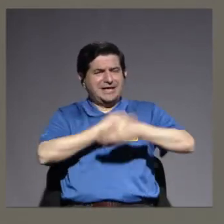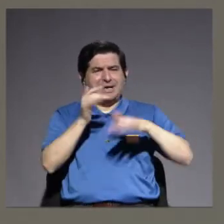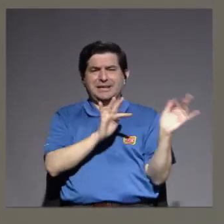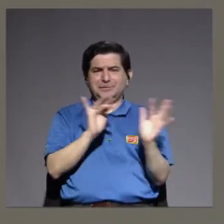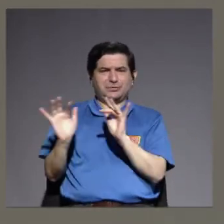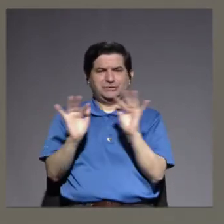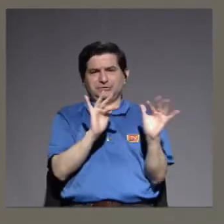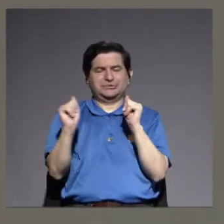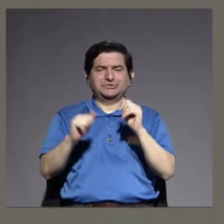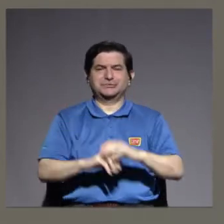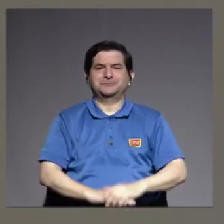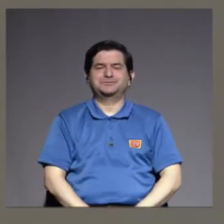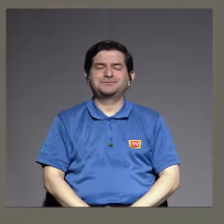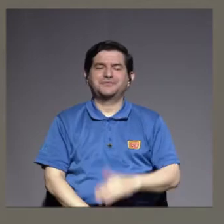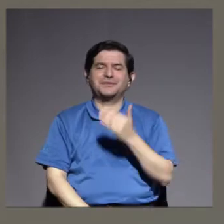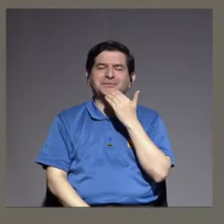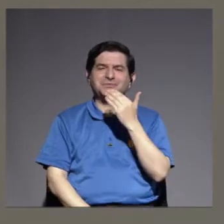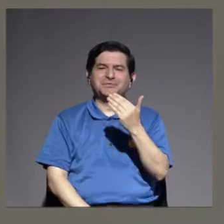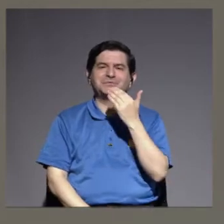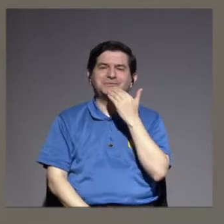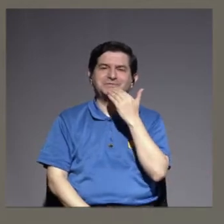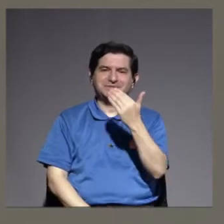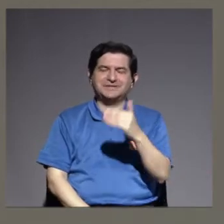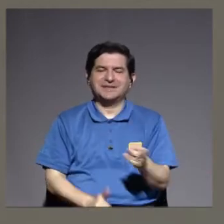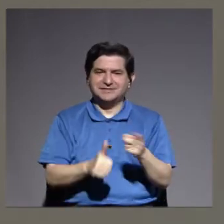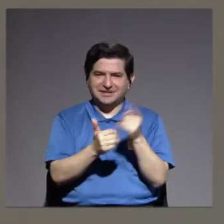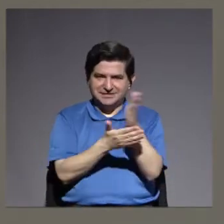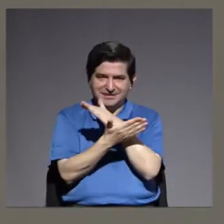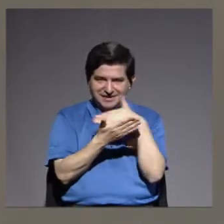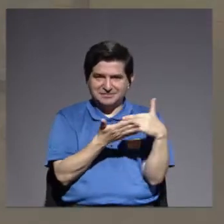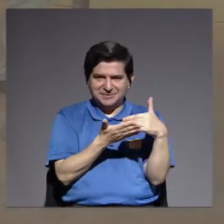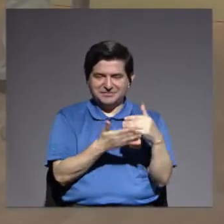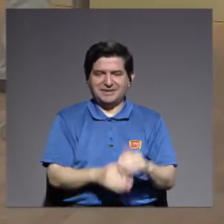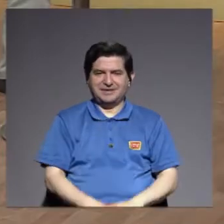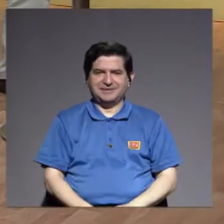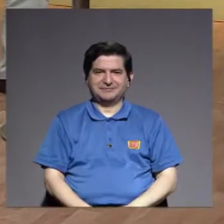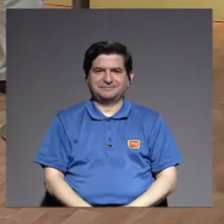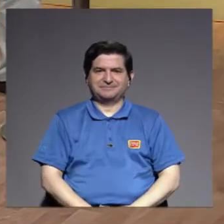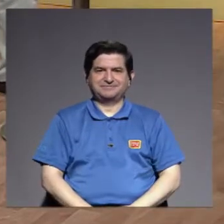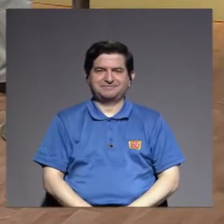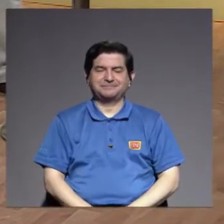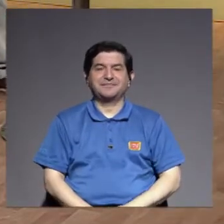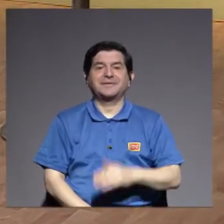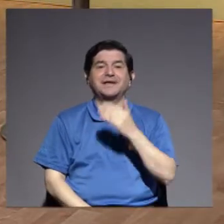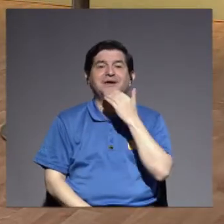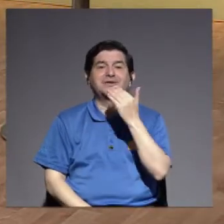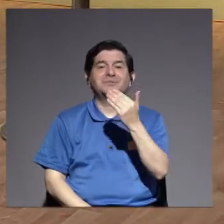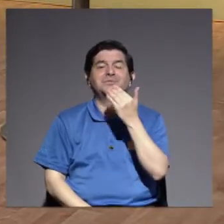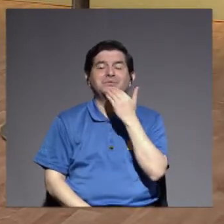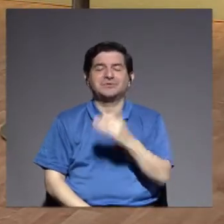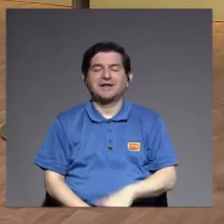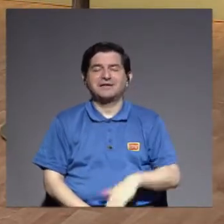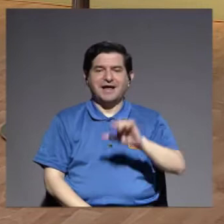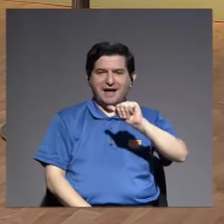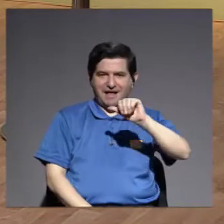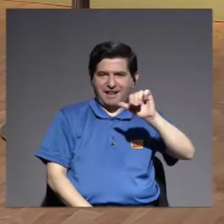digitalización. Muchas gracias, esa sería esta primera parte y concluyo. Muchísimas gracias, Alejandro,